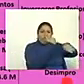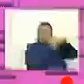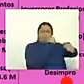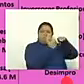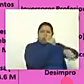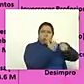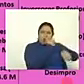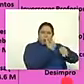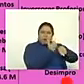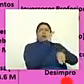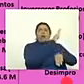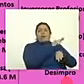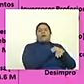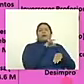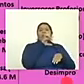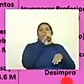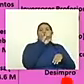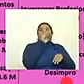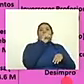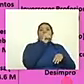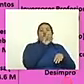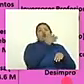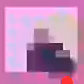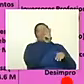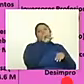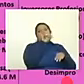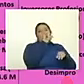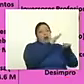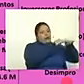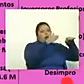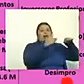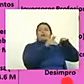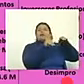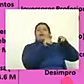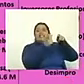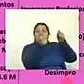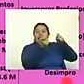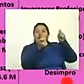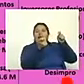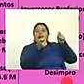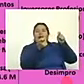Salgar aproximadamente y San Roque en el sur del Cesar.